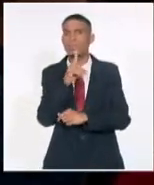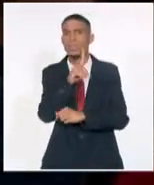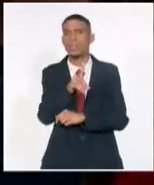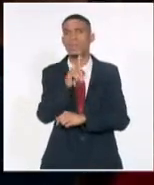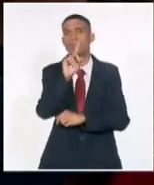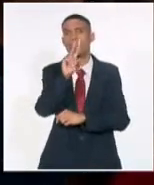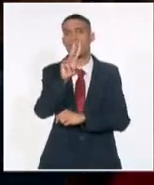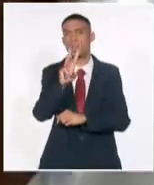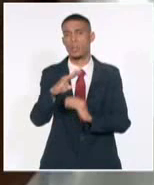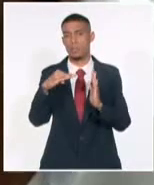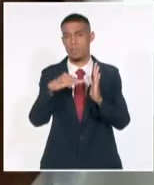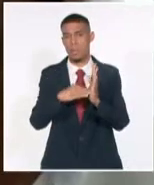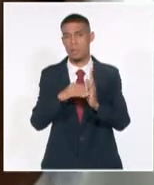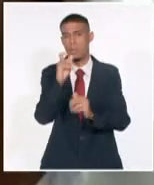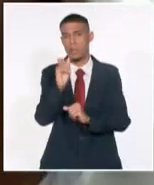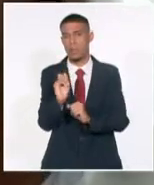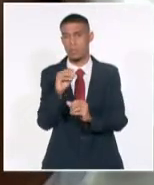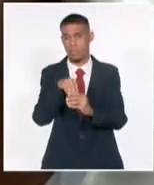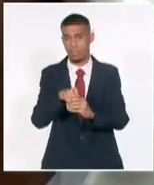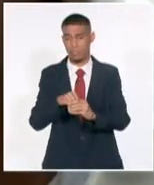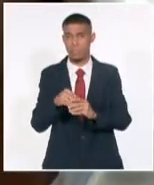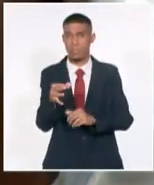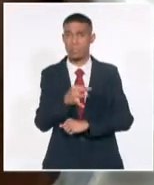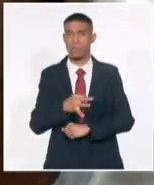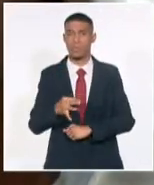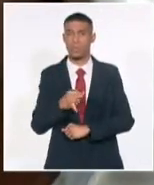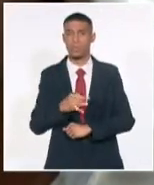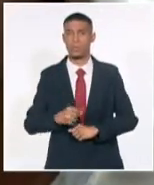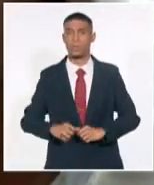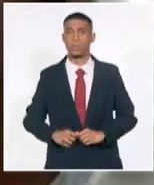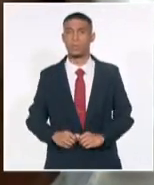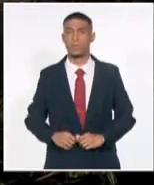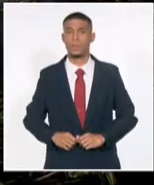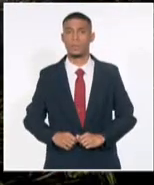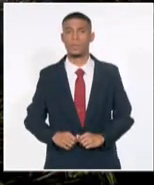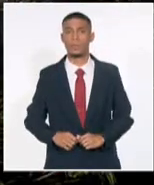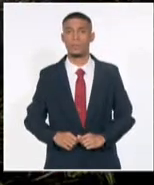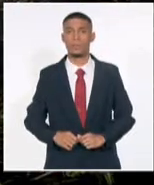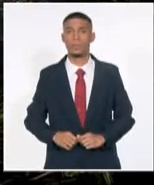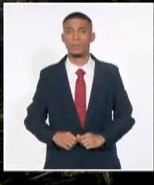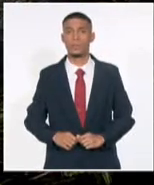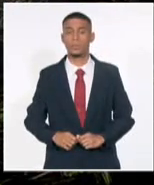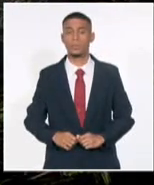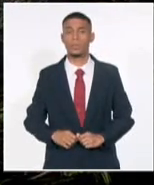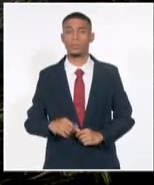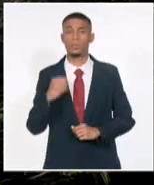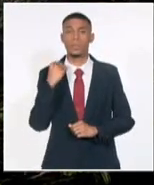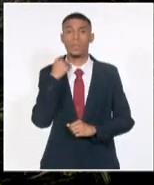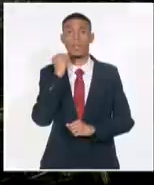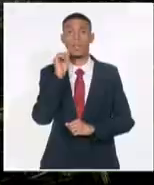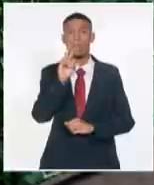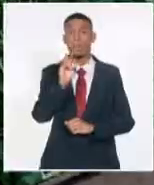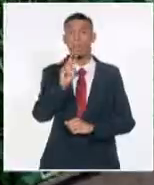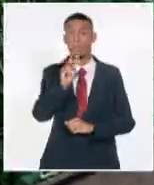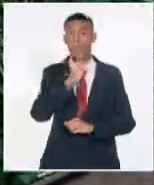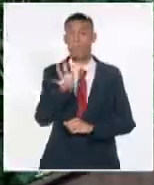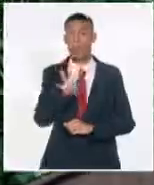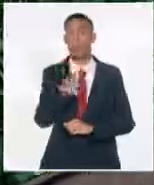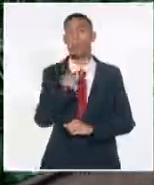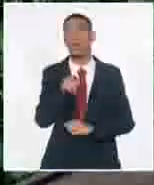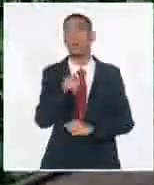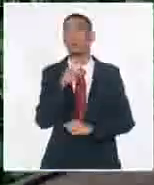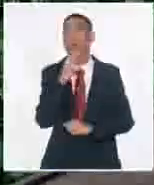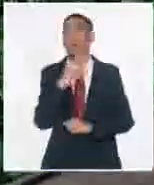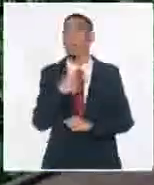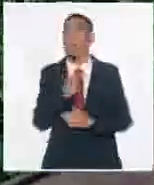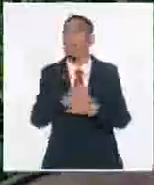123.000 habitantes del municipio. ¿En qué condiciones se enfrentará Manzanillo el 2024? ¿Cuánto alimento se producirá aquí? ¿Y de qué manera se